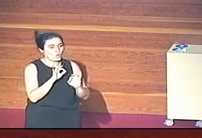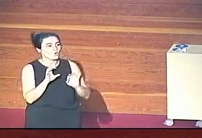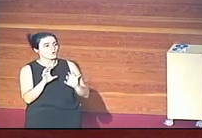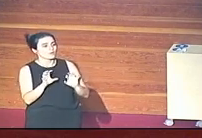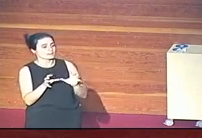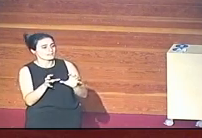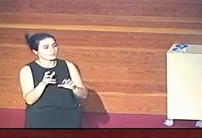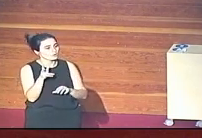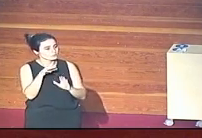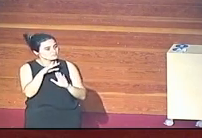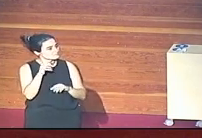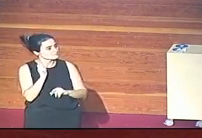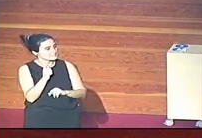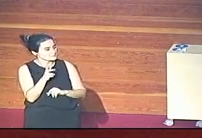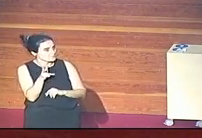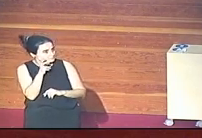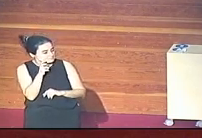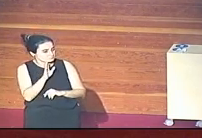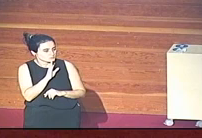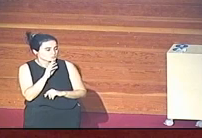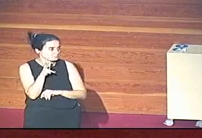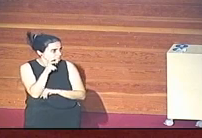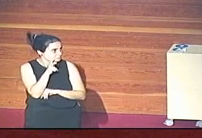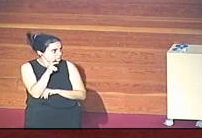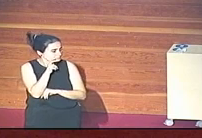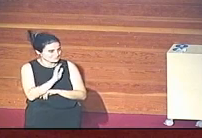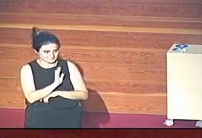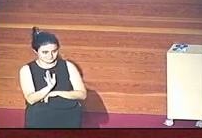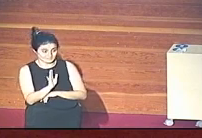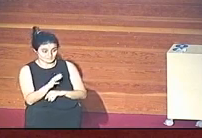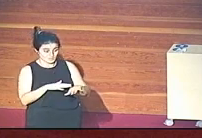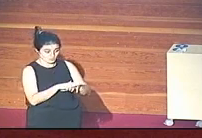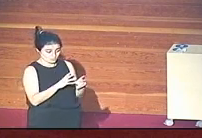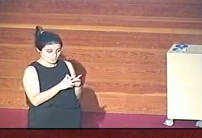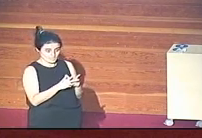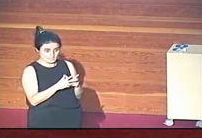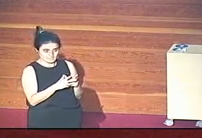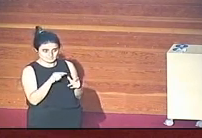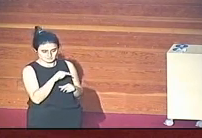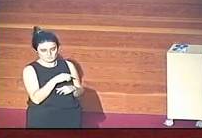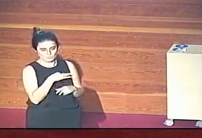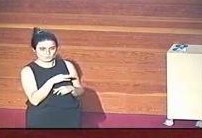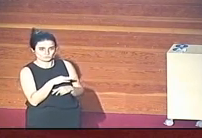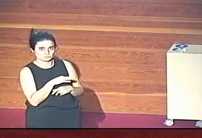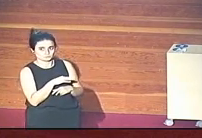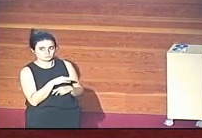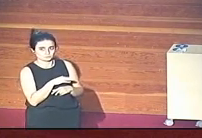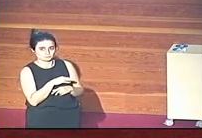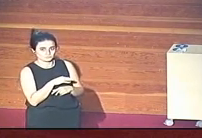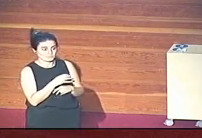favorito y lo tenemos ahí pero en redes sociales podemos encontrar otra serie de